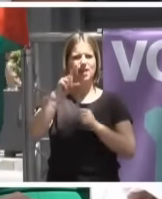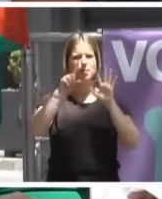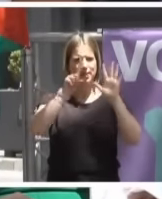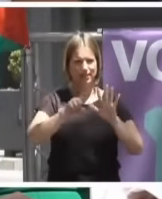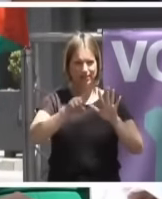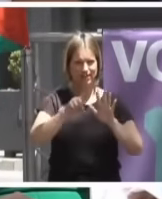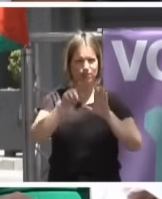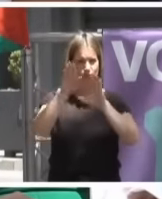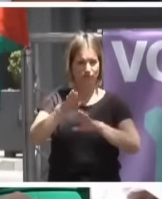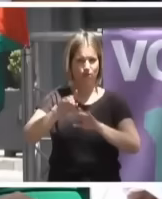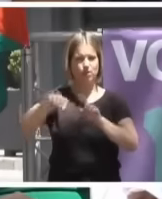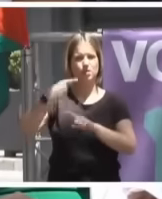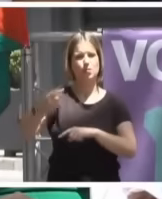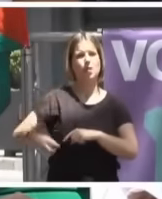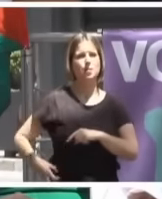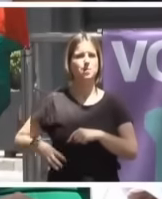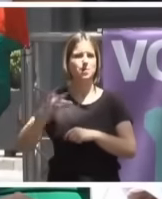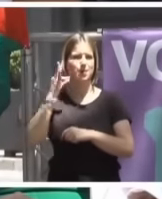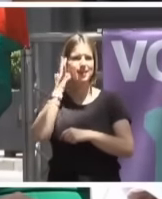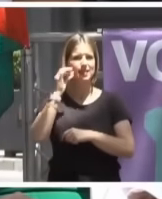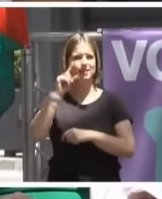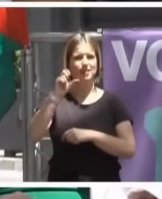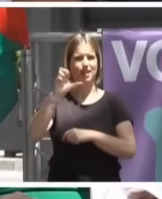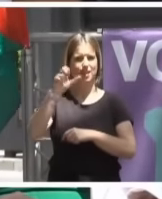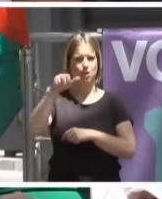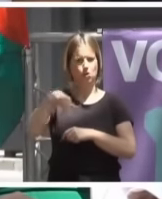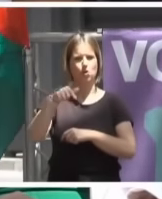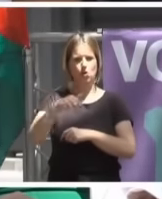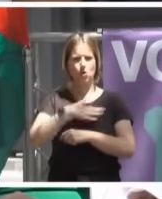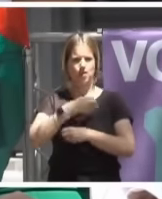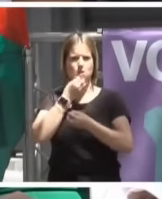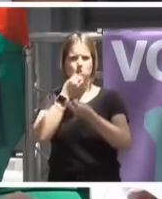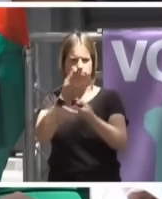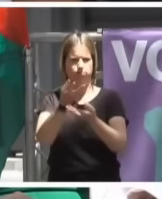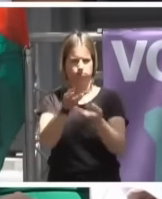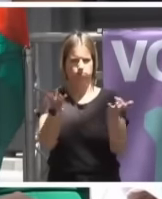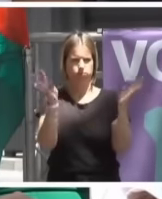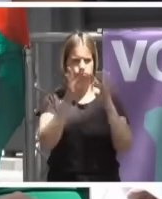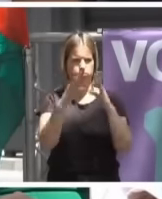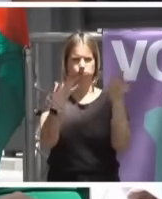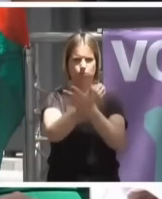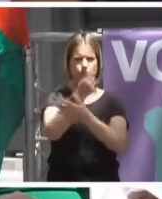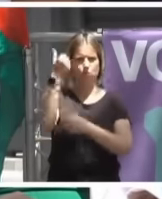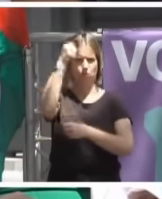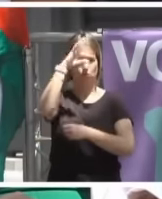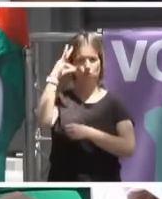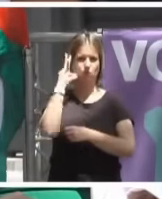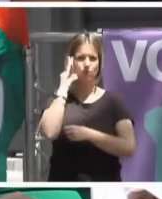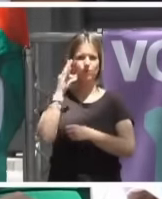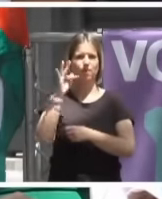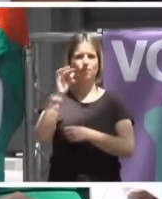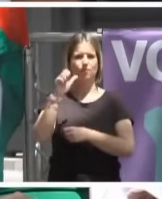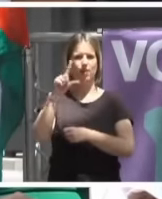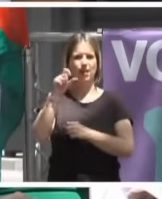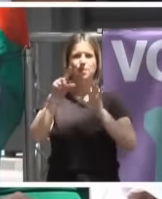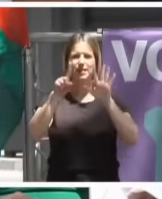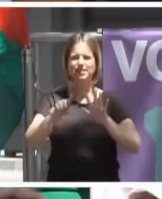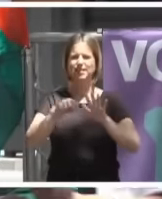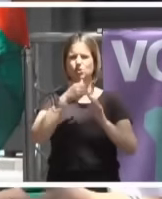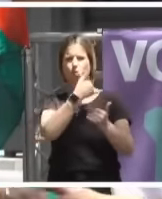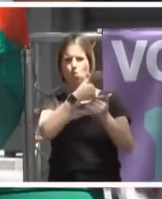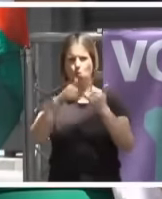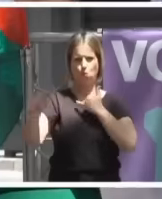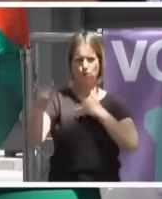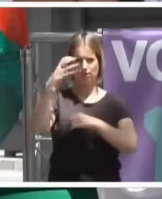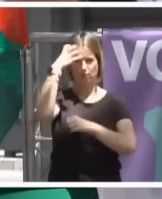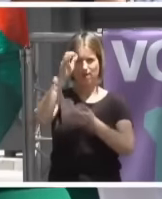después de la princesa Leonor. Y hoy yo quiero decir aquí delante de todos vosotros y vosotras que Felipe VI va a ser el último. Que